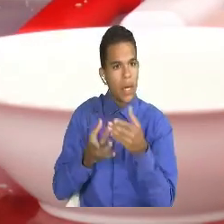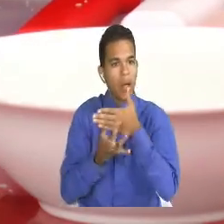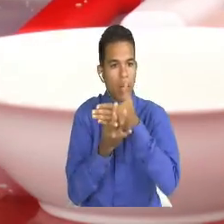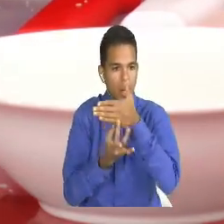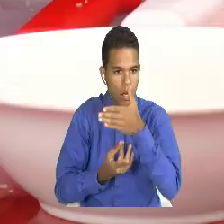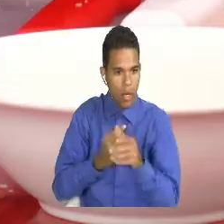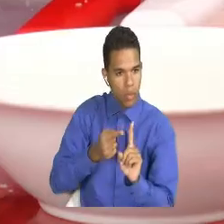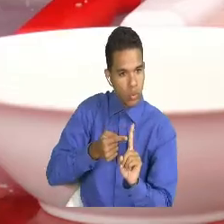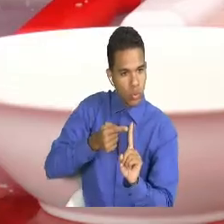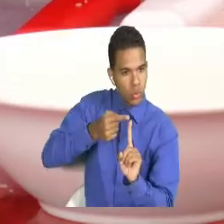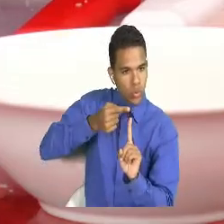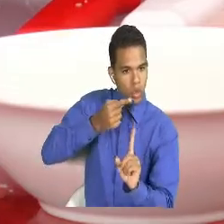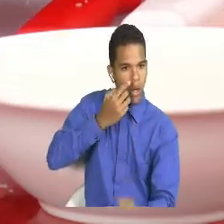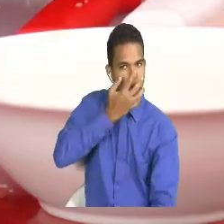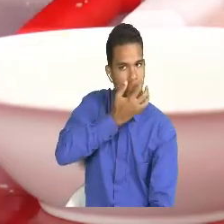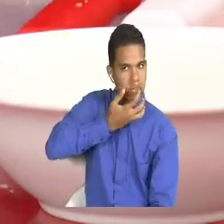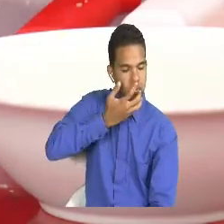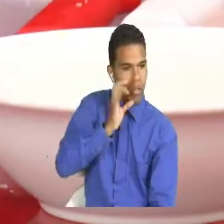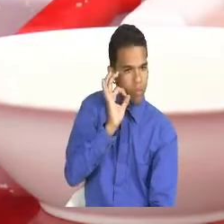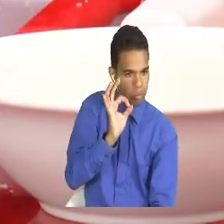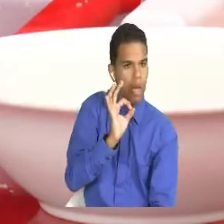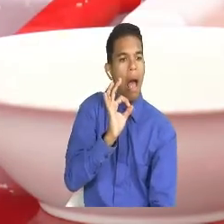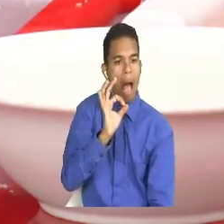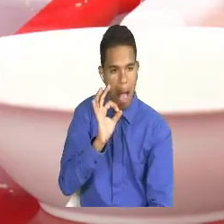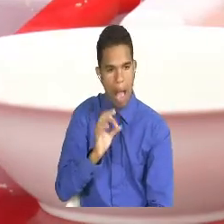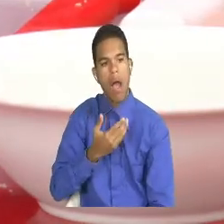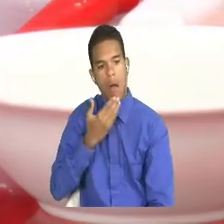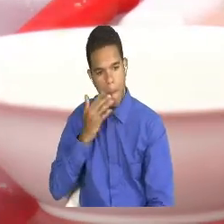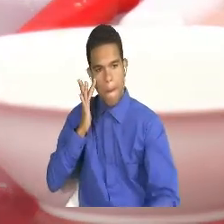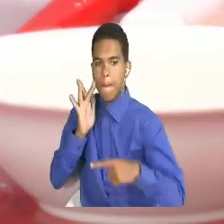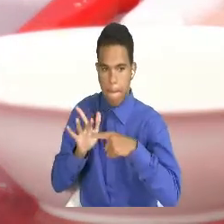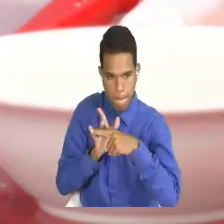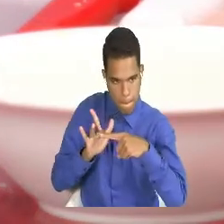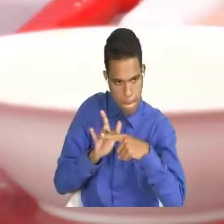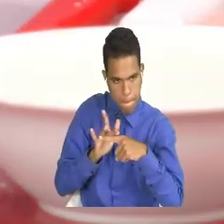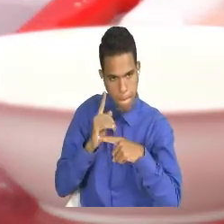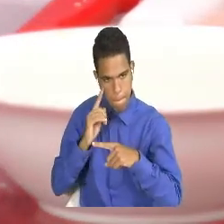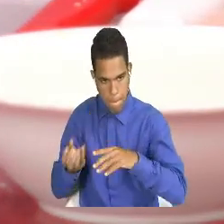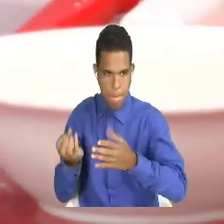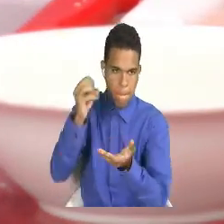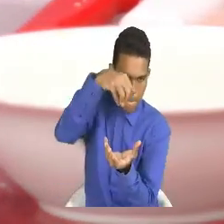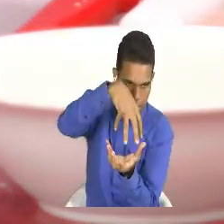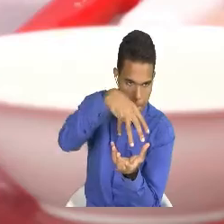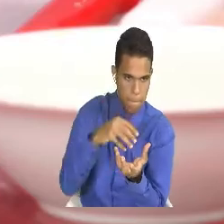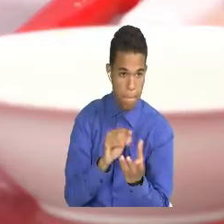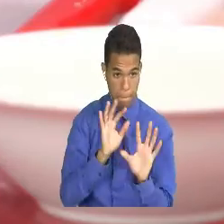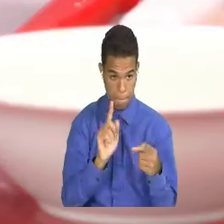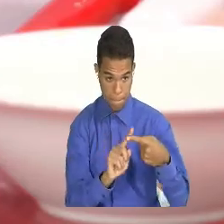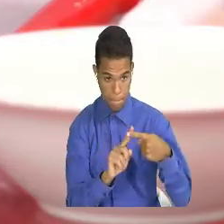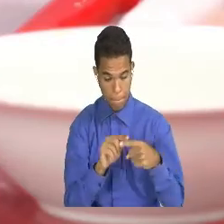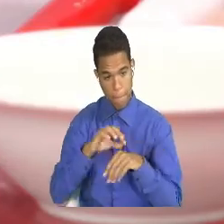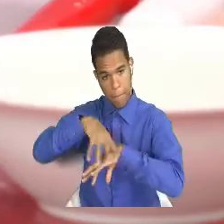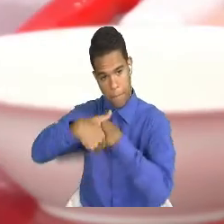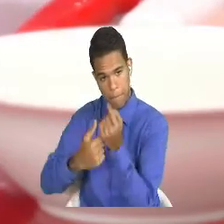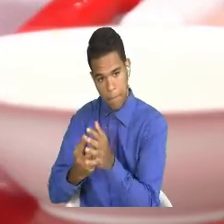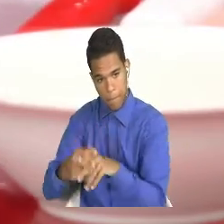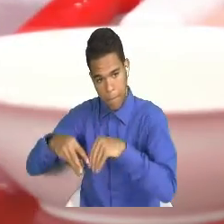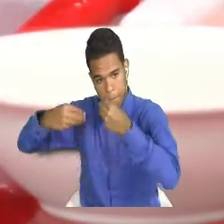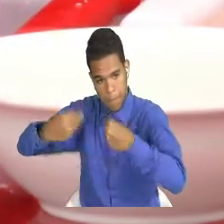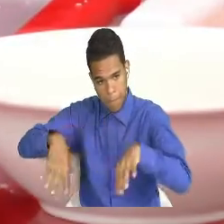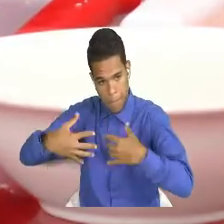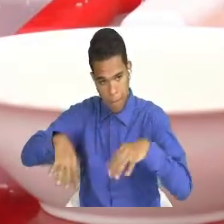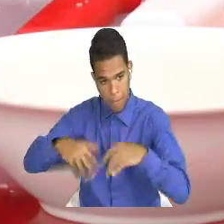para que no se nos enchumbe. Okay, voy a poner por acá, me lavo las manos. Siempre, como les